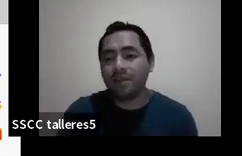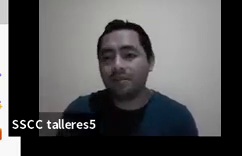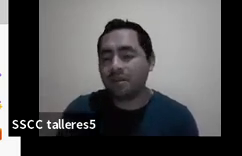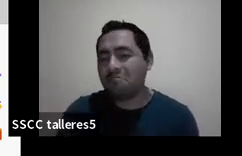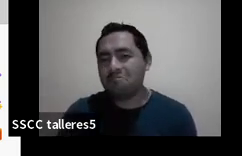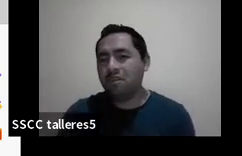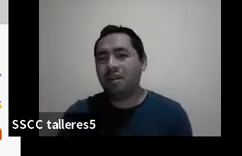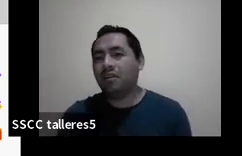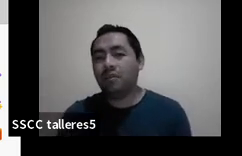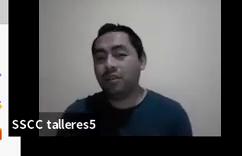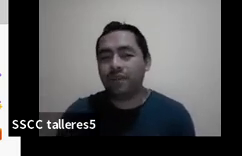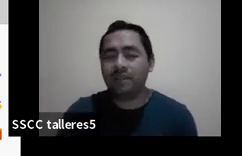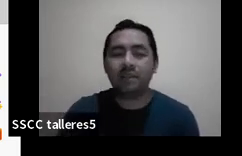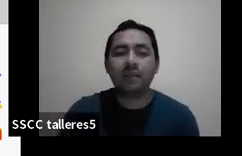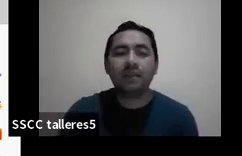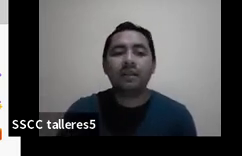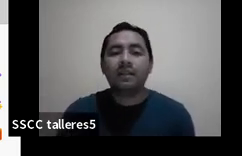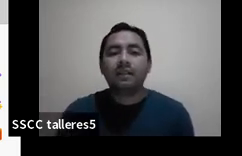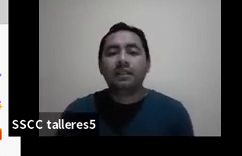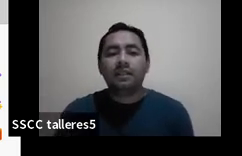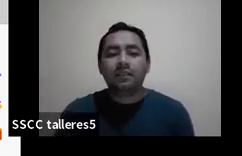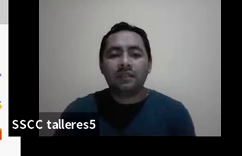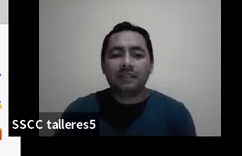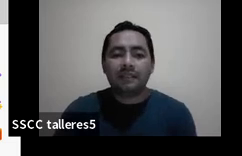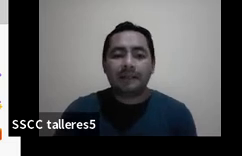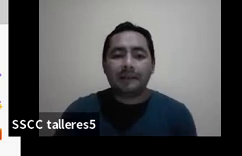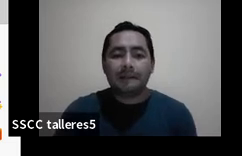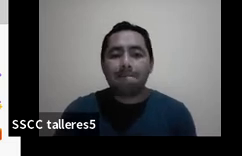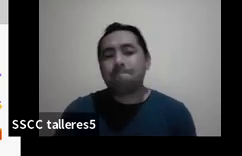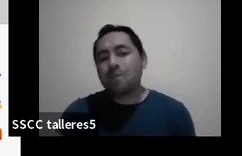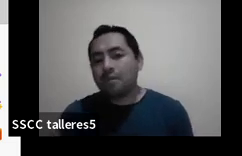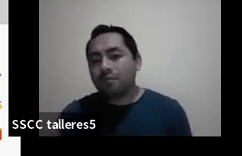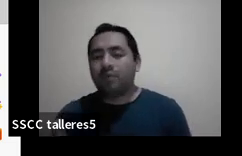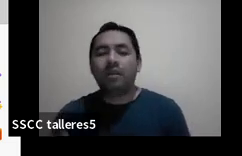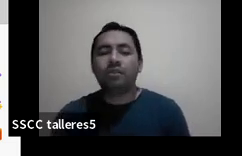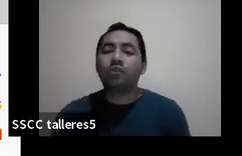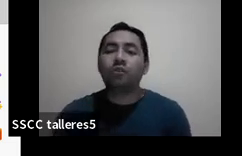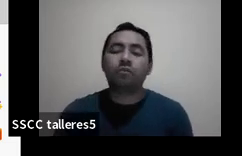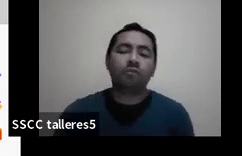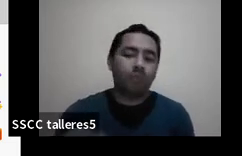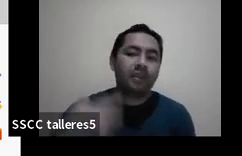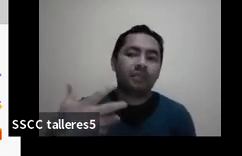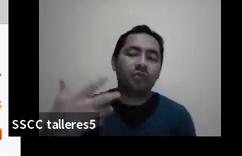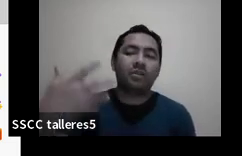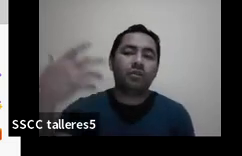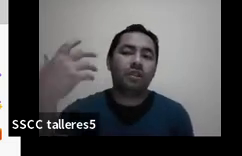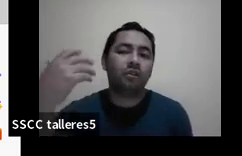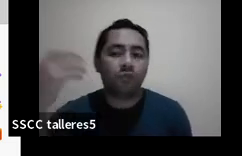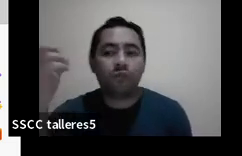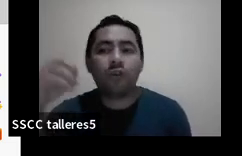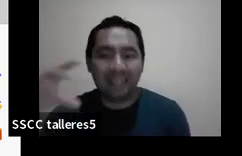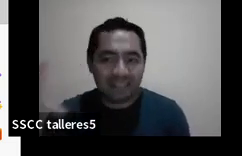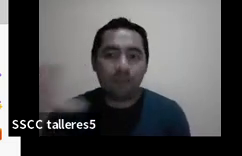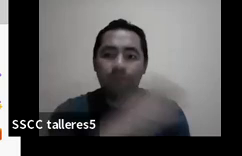de terapia. O sea, en realidad no hay mucha diferencia. Entonces, bueno, puede ser un caso